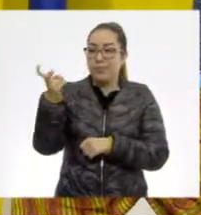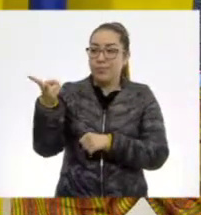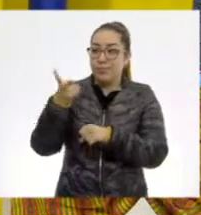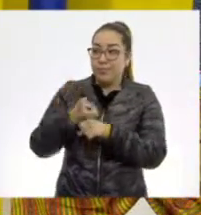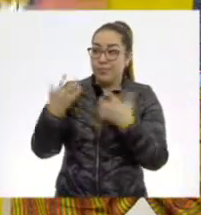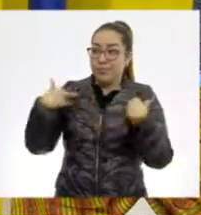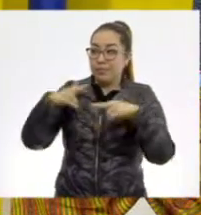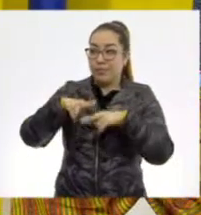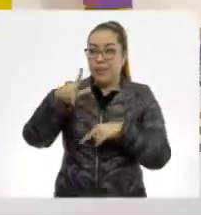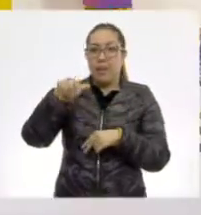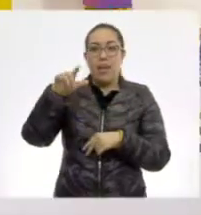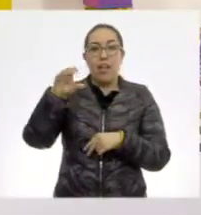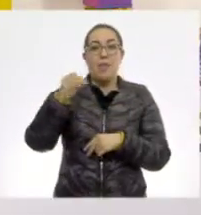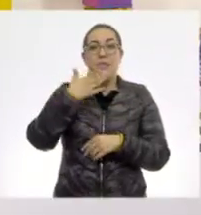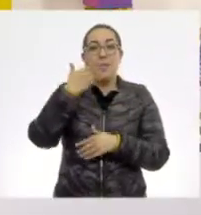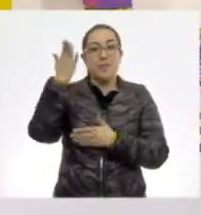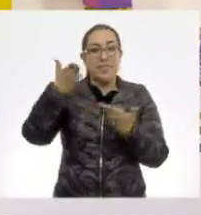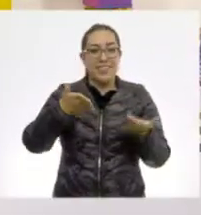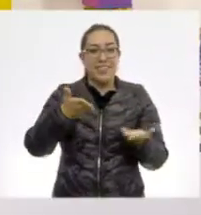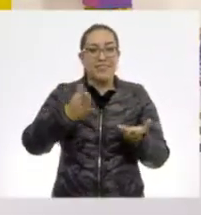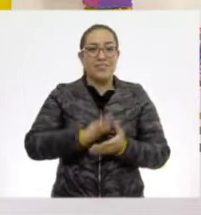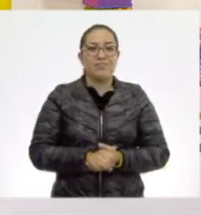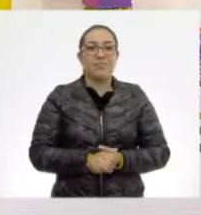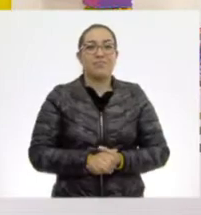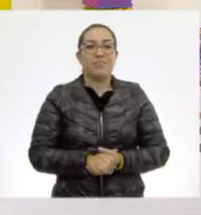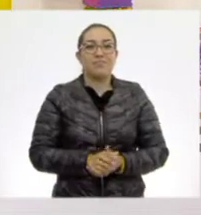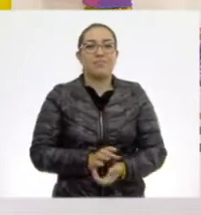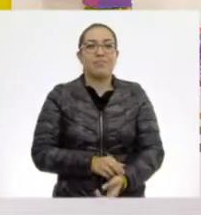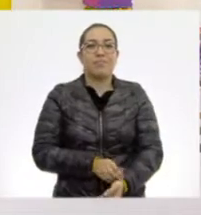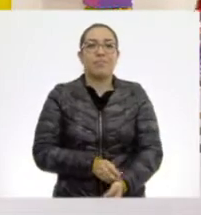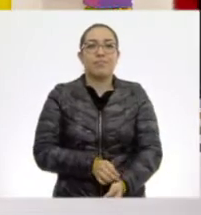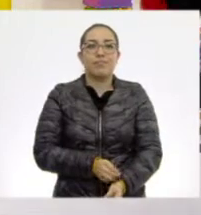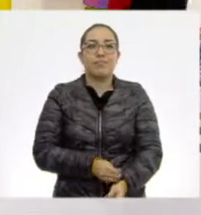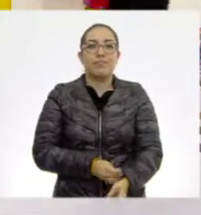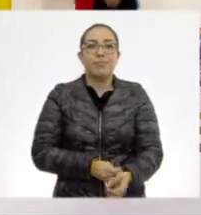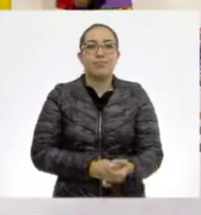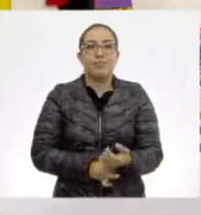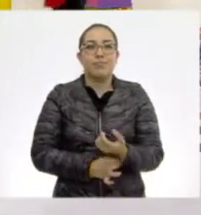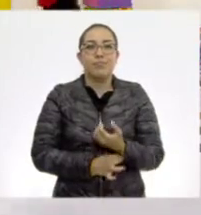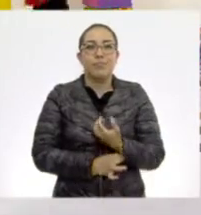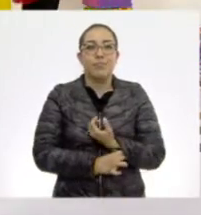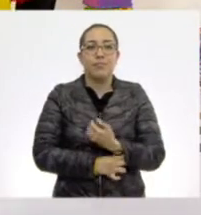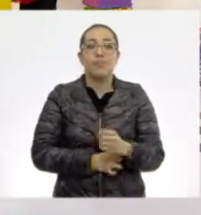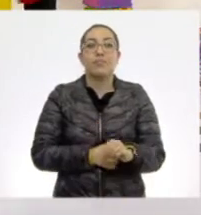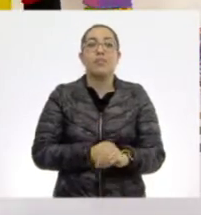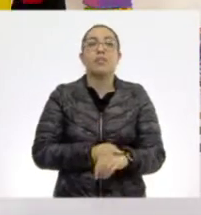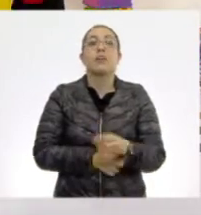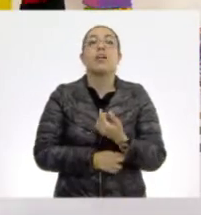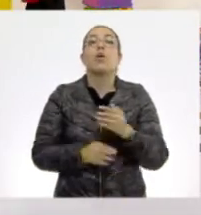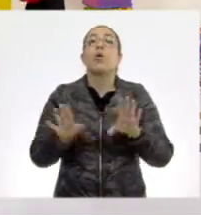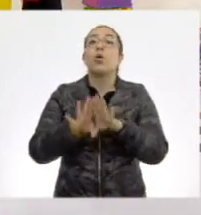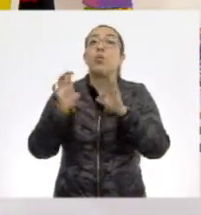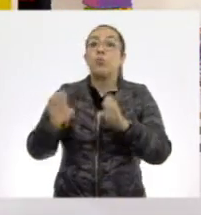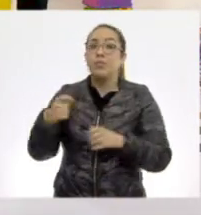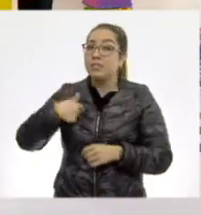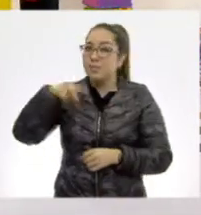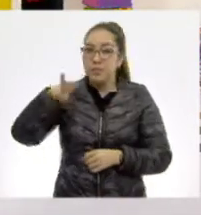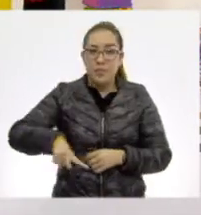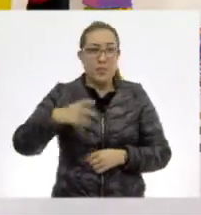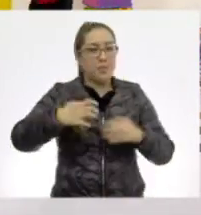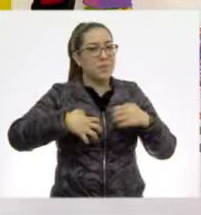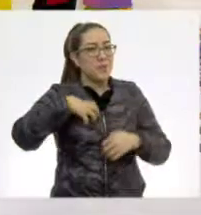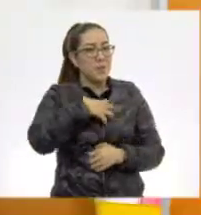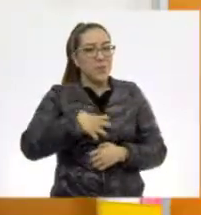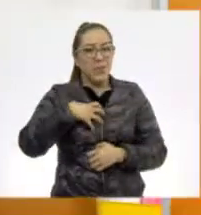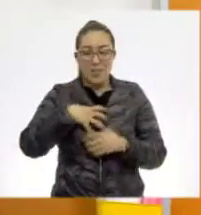que nos dé la clase. ¡Maestro Lalo, bienvenido! ¿Cómo está? Muy bien, Pepe. ¿Y tú cómo estás? Yo muy contento de tenerlo nuevamente en la clase.